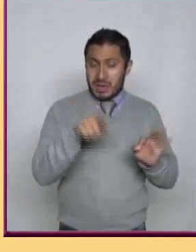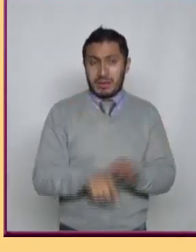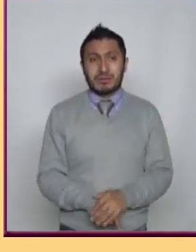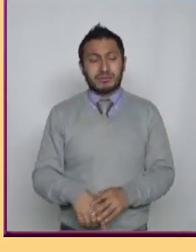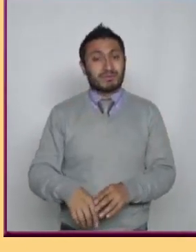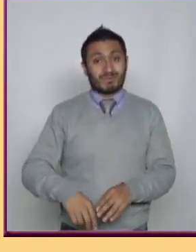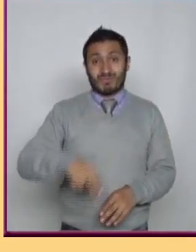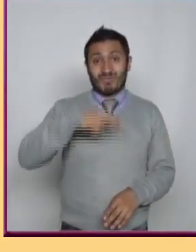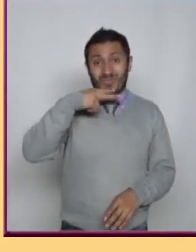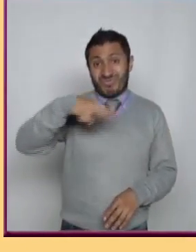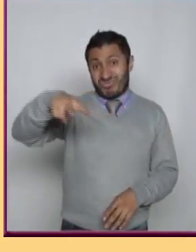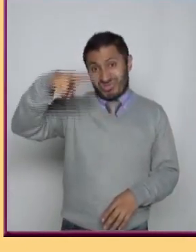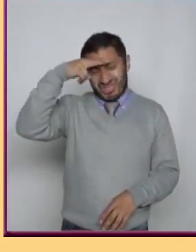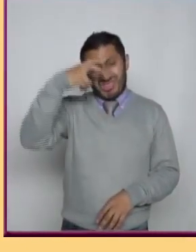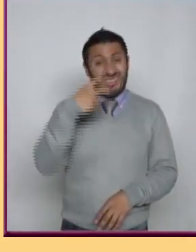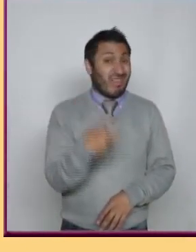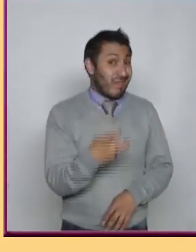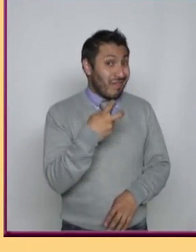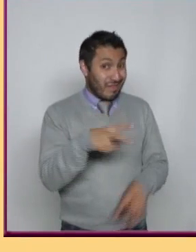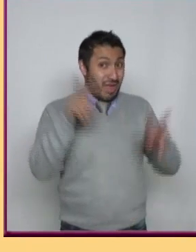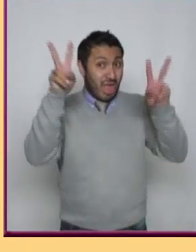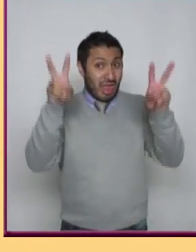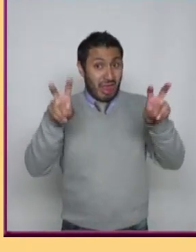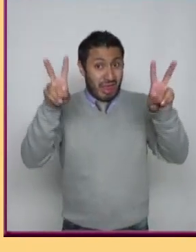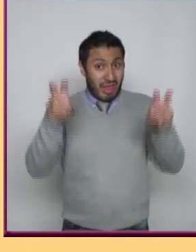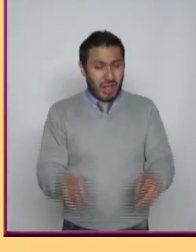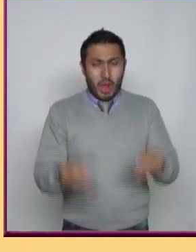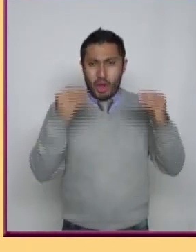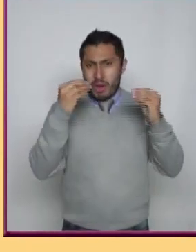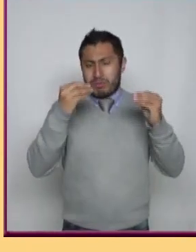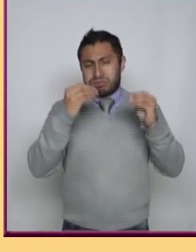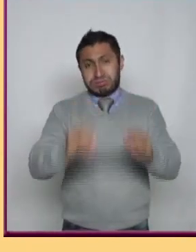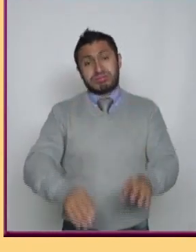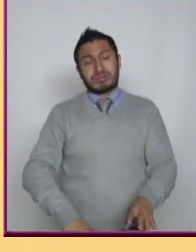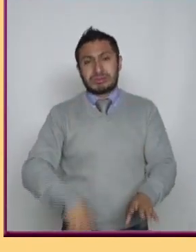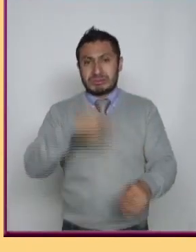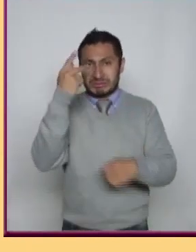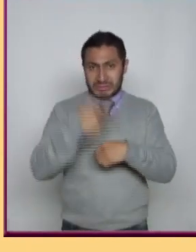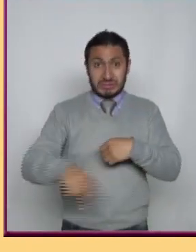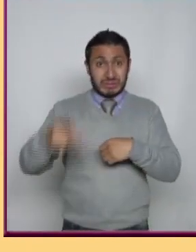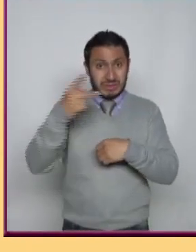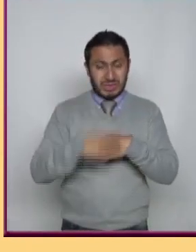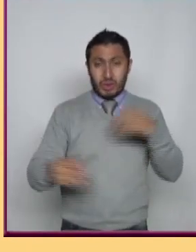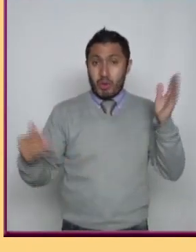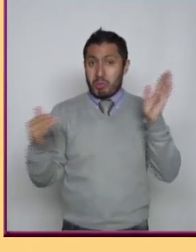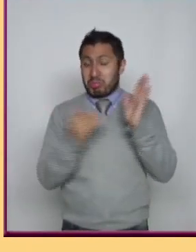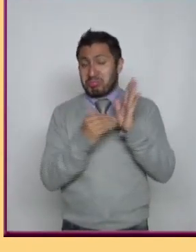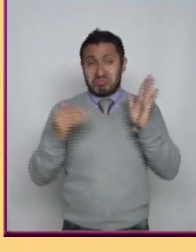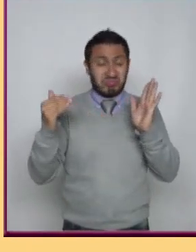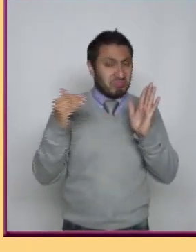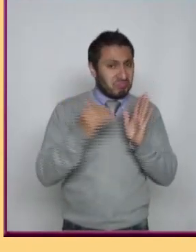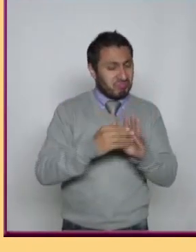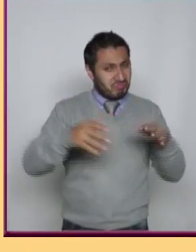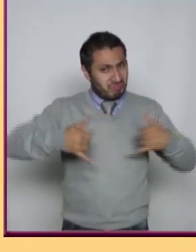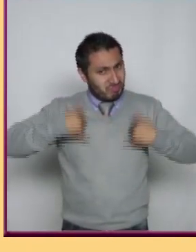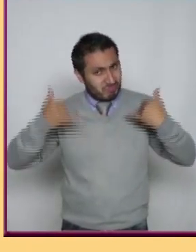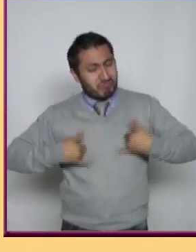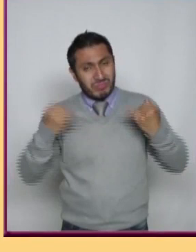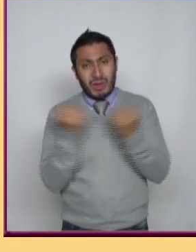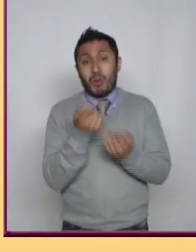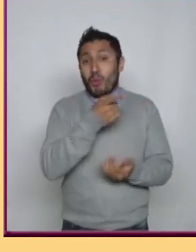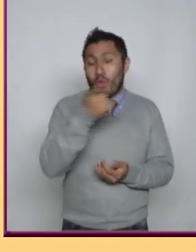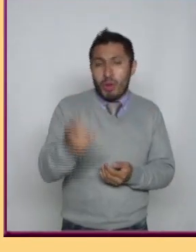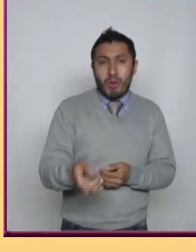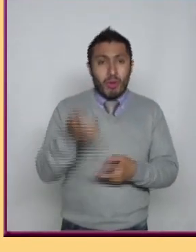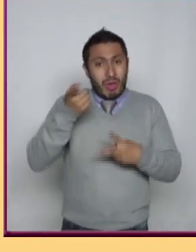La ignorancia en estos temas está afectando a miles de jóvenes como tú, cuando inician relaciones sexuales